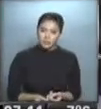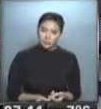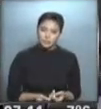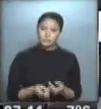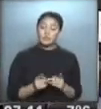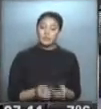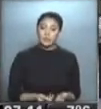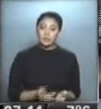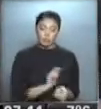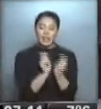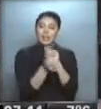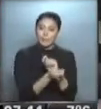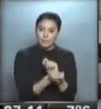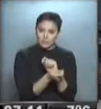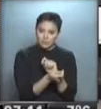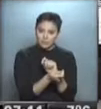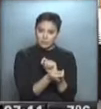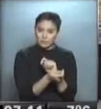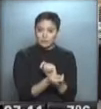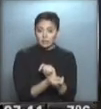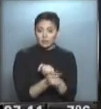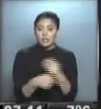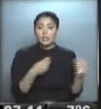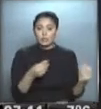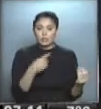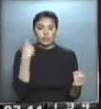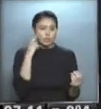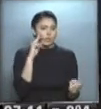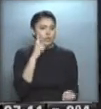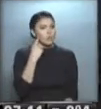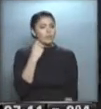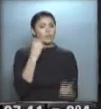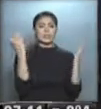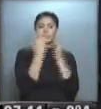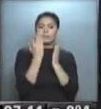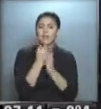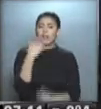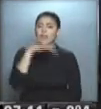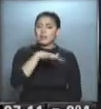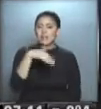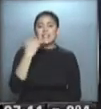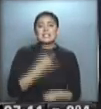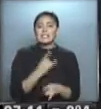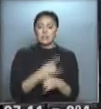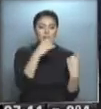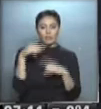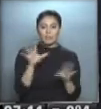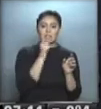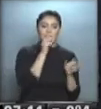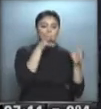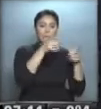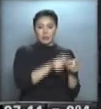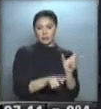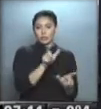introducción o una modificación producto de la observación de la realidad normalmente se hacía siempre la distinción entre solteros